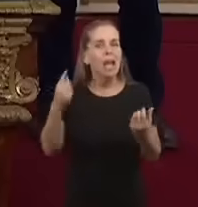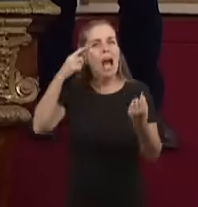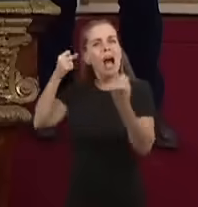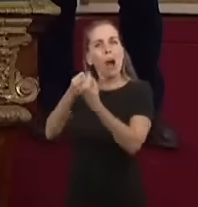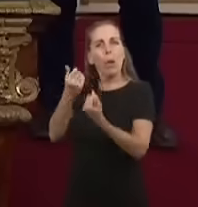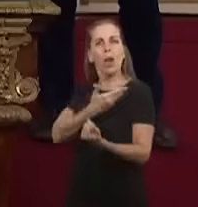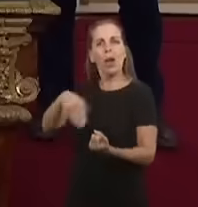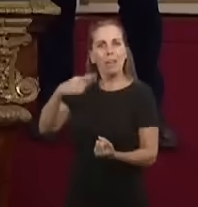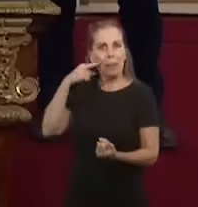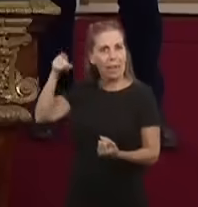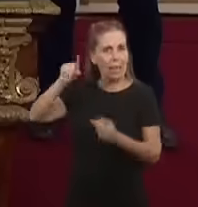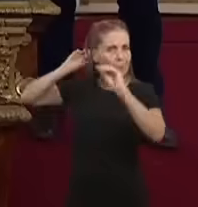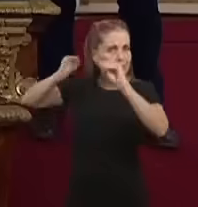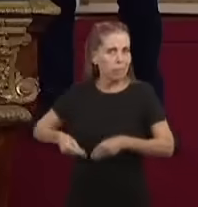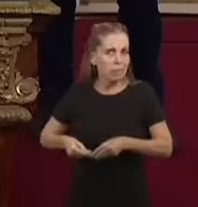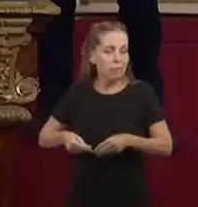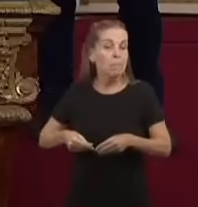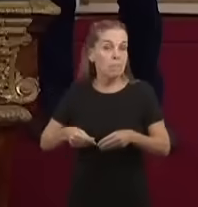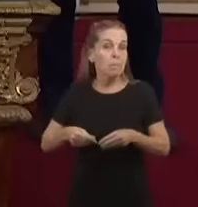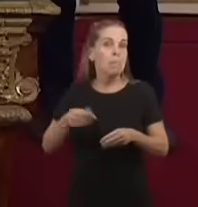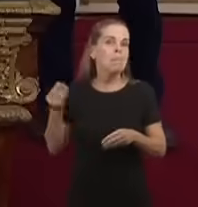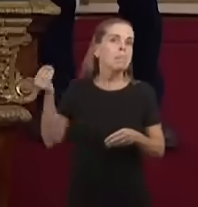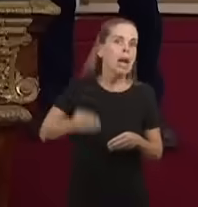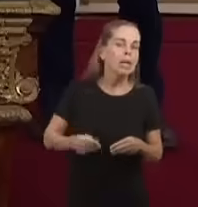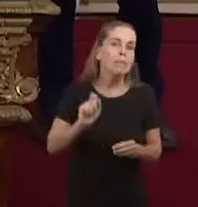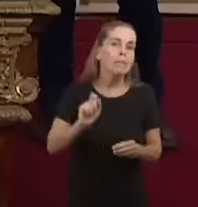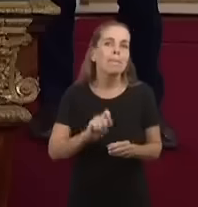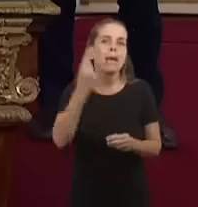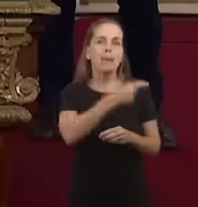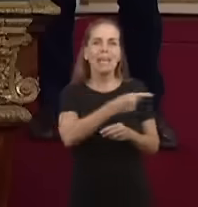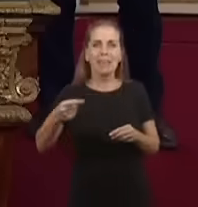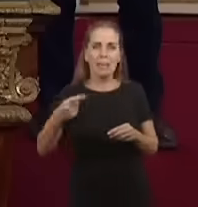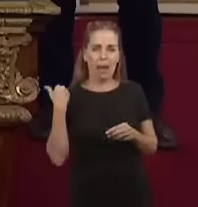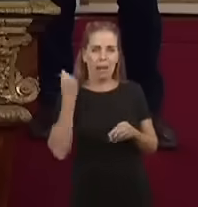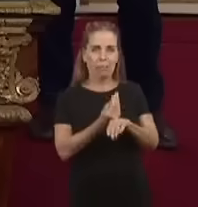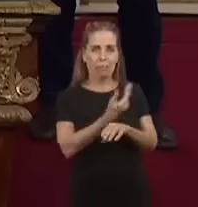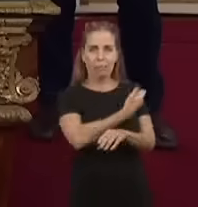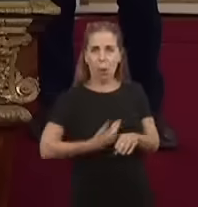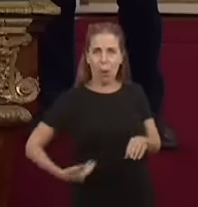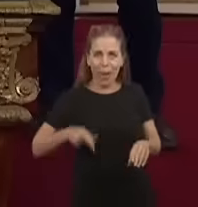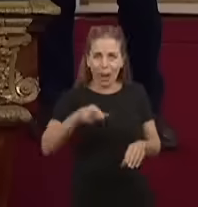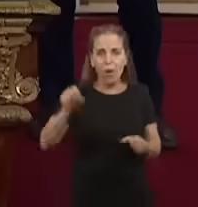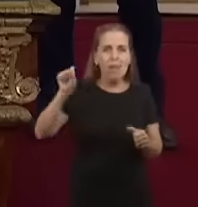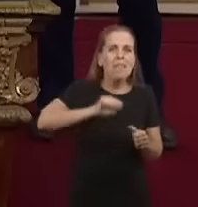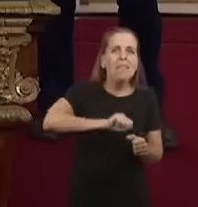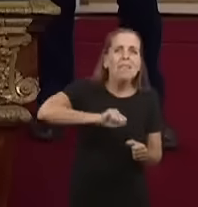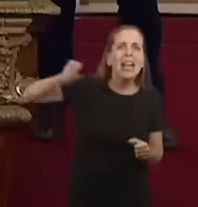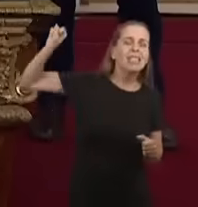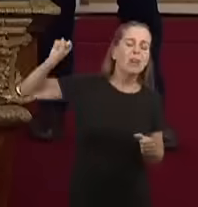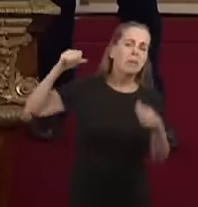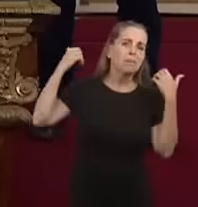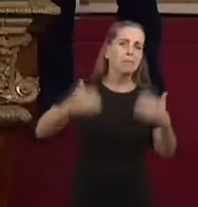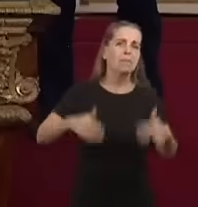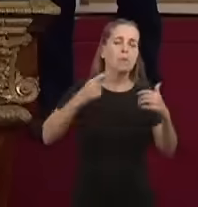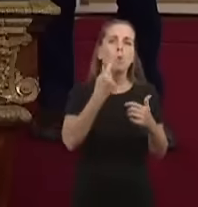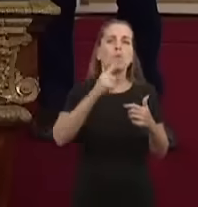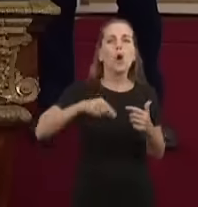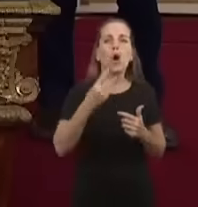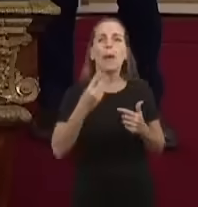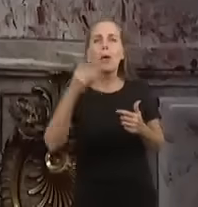internacional estaba caído y durante la primera semana de nuestro gobierno la inflación venía corriendo a 1,2 por